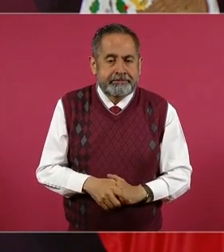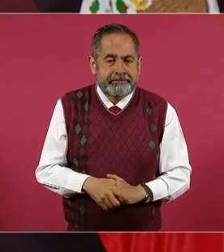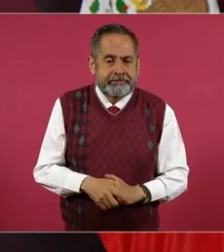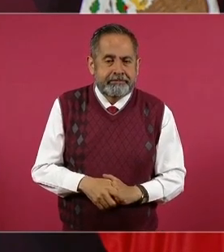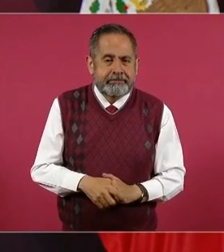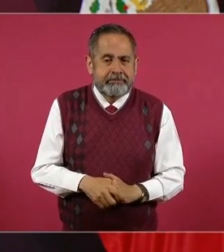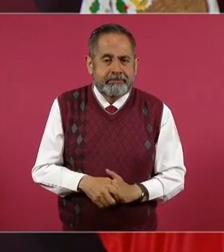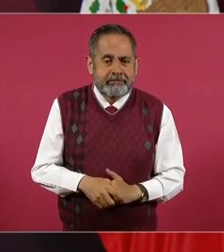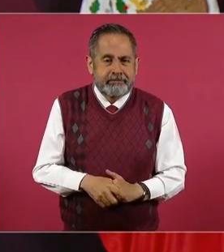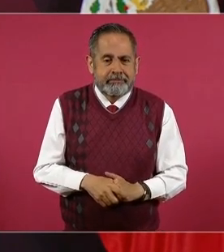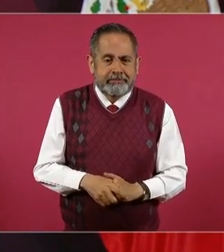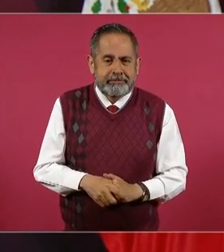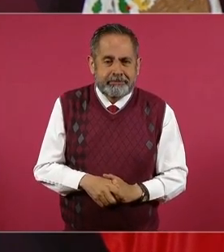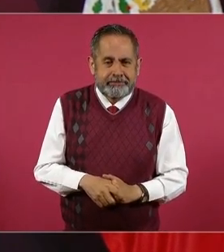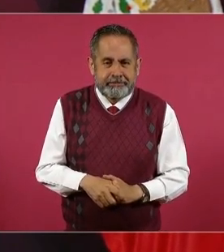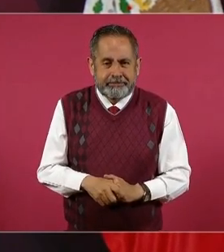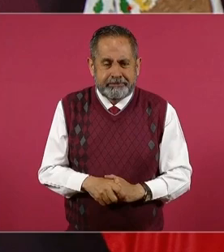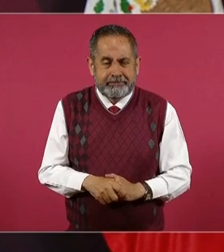Cuando